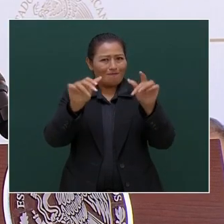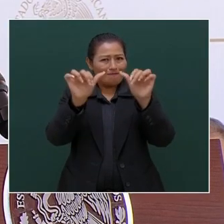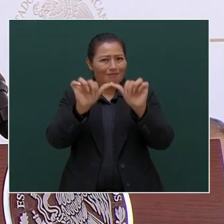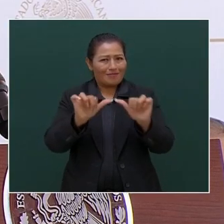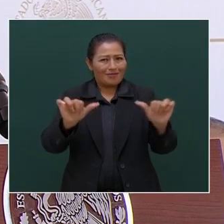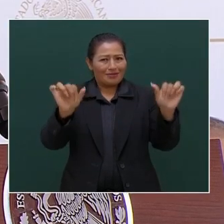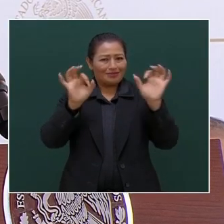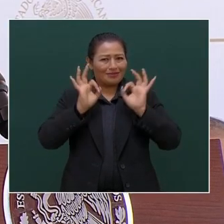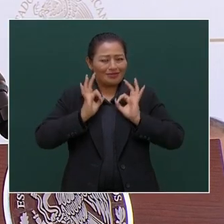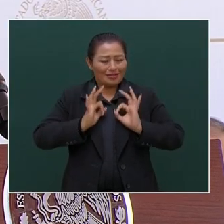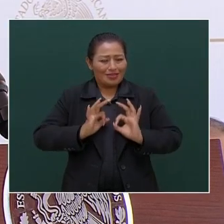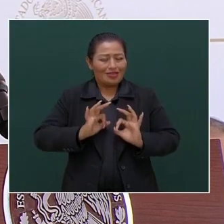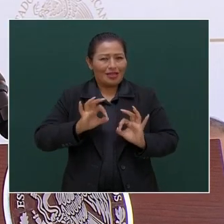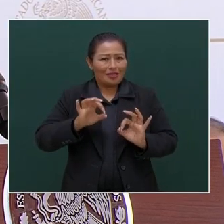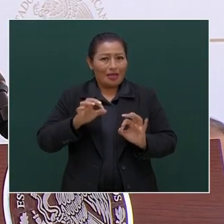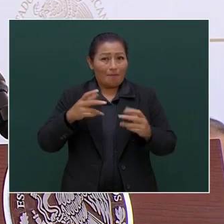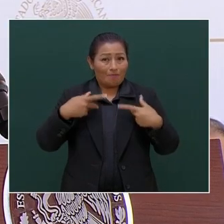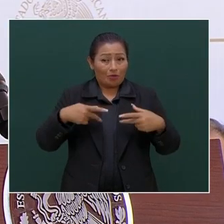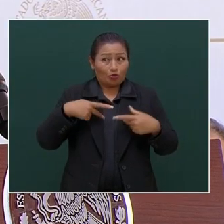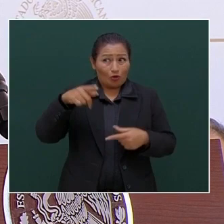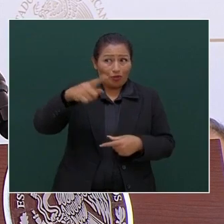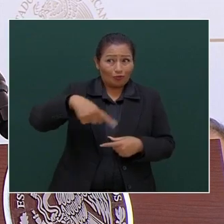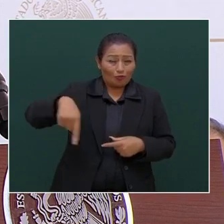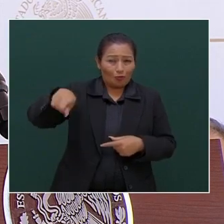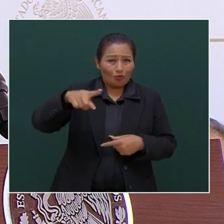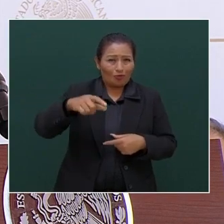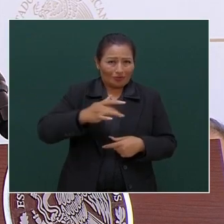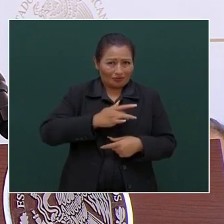tranquilidad de la gente.